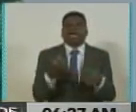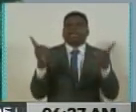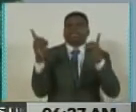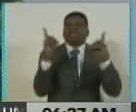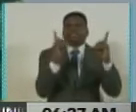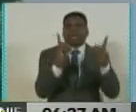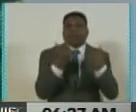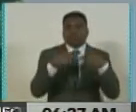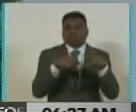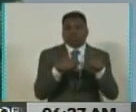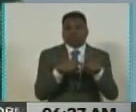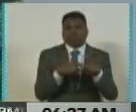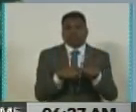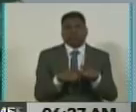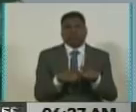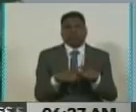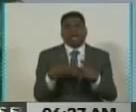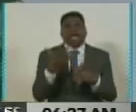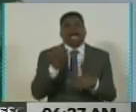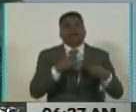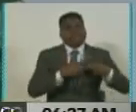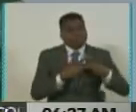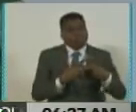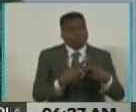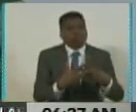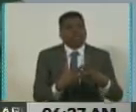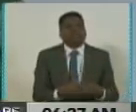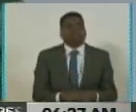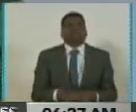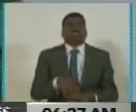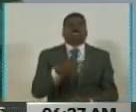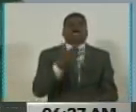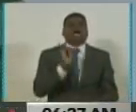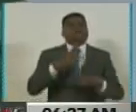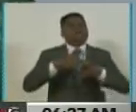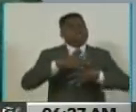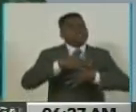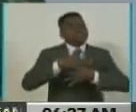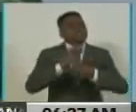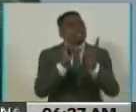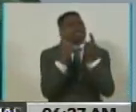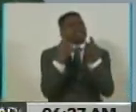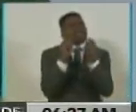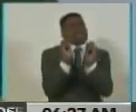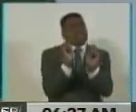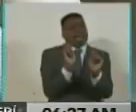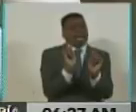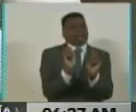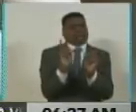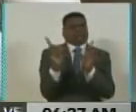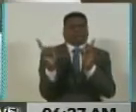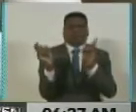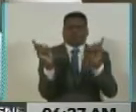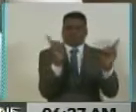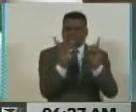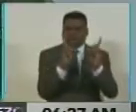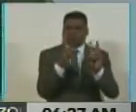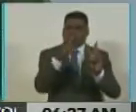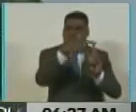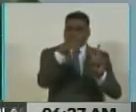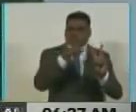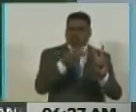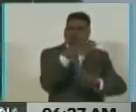Era como una... había voluntad, había intención de dialogar. Porque el país, de ambas partes. Porque el país